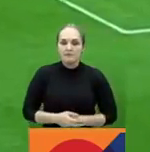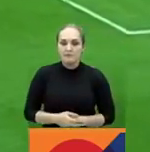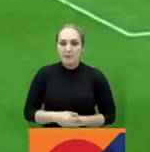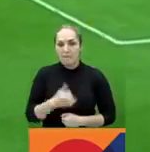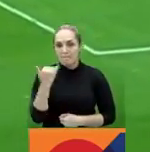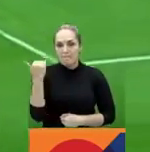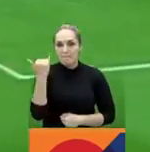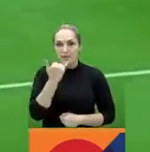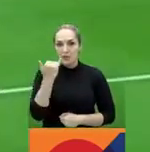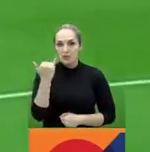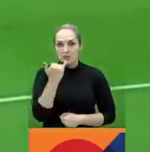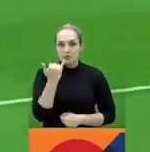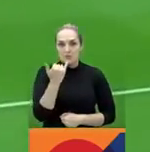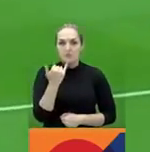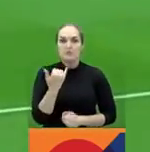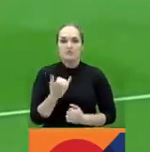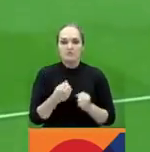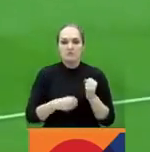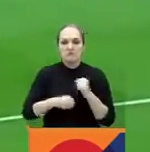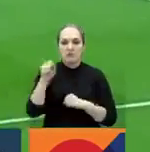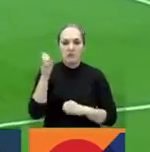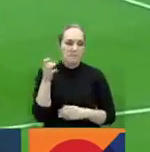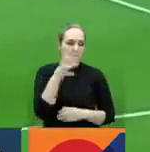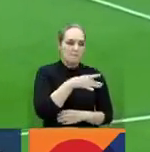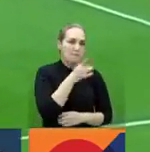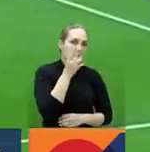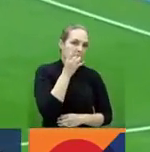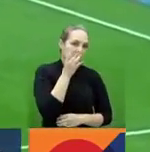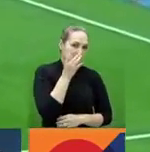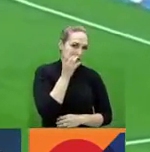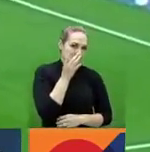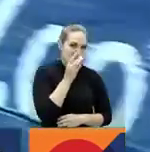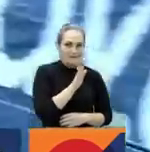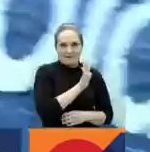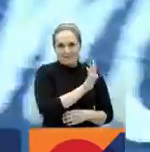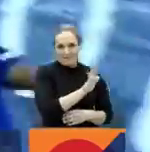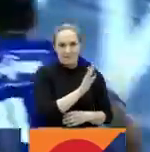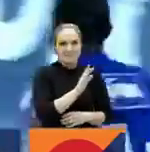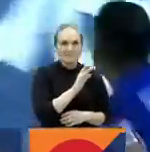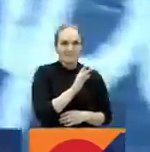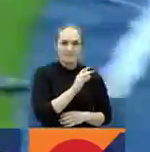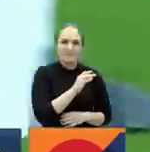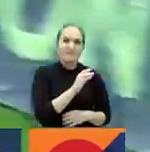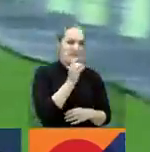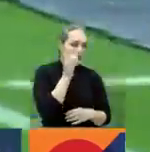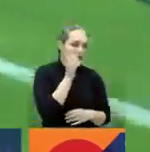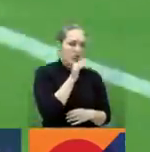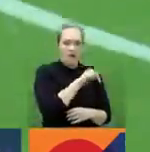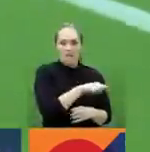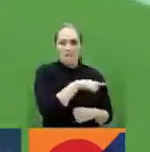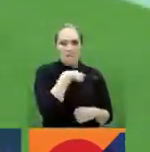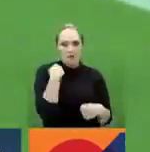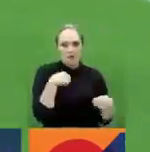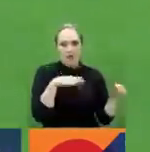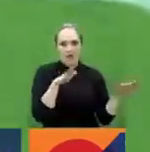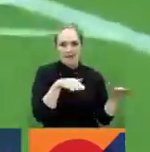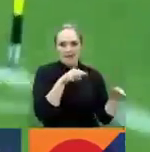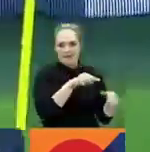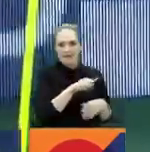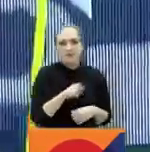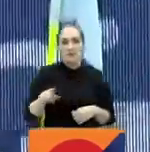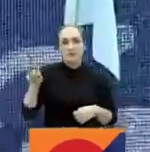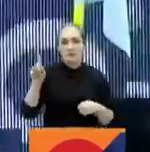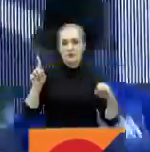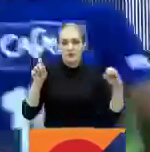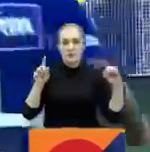en la segunda casilla tras ganar ante Águilas Doradas con este remate de Ricardo Márquez, quien aprovechó el buen centro de Román y anotó su primer gol en la